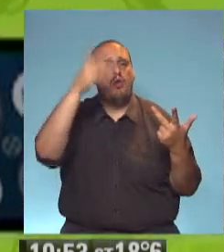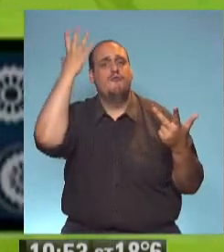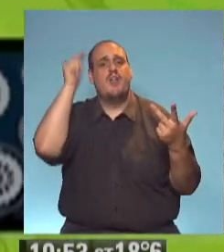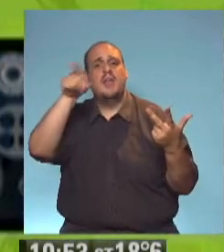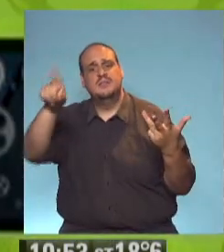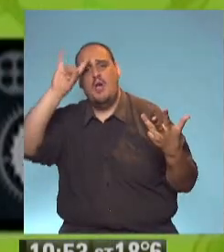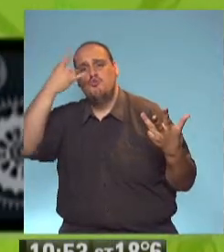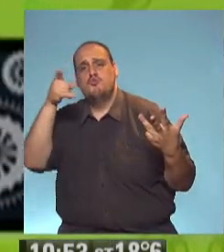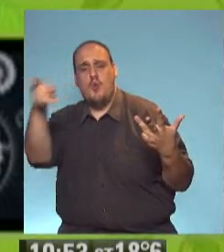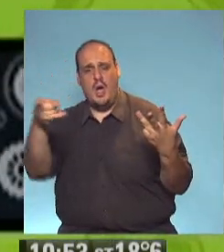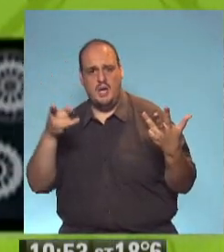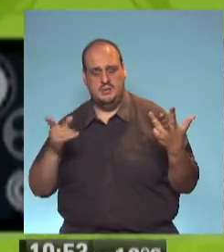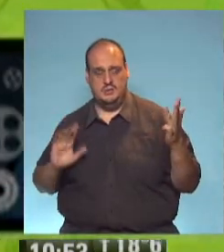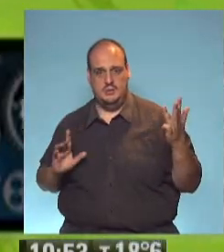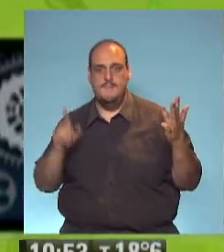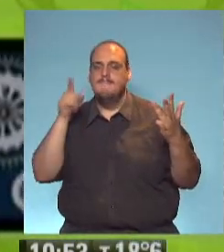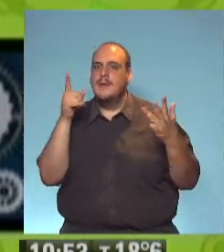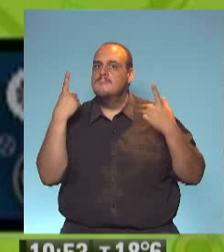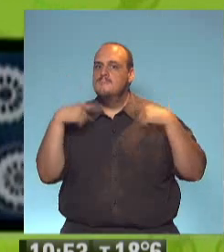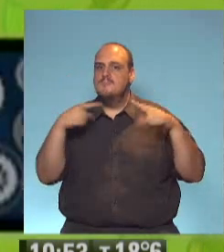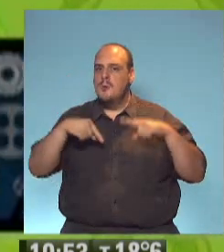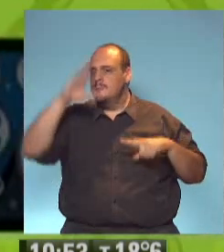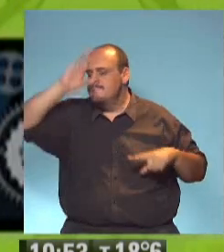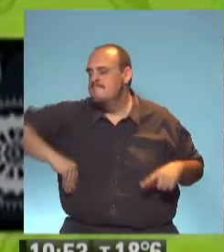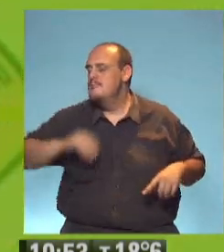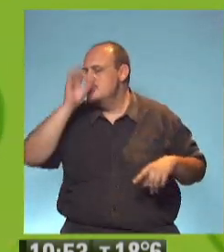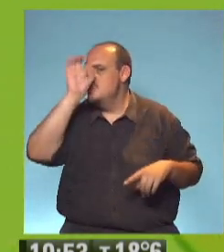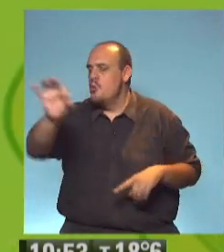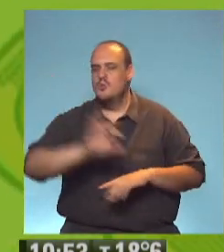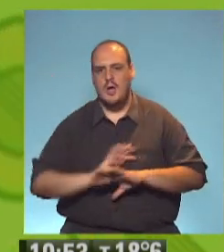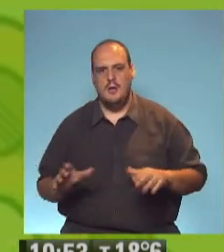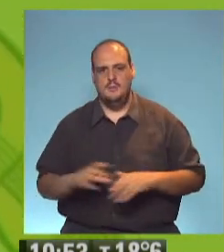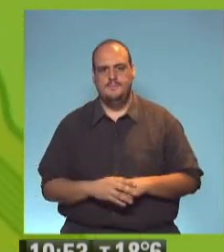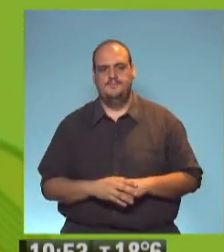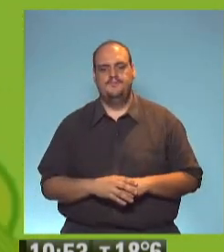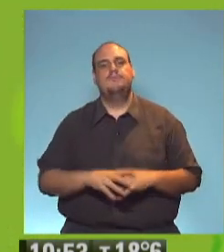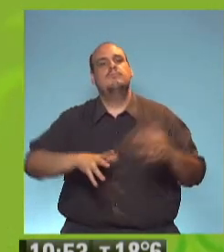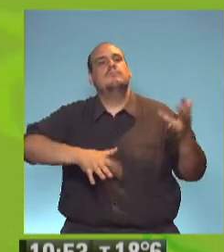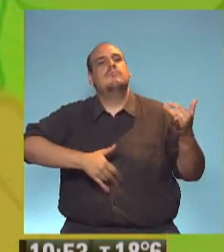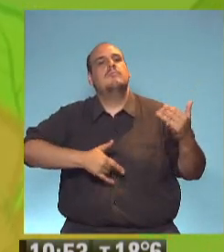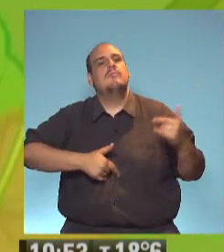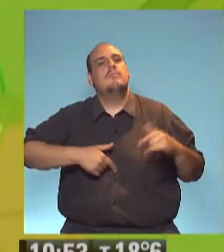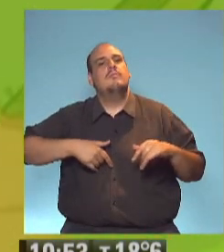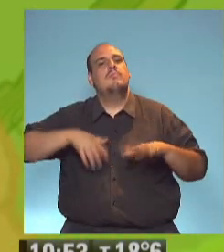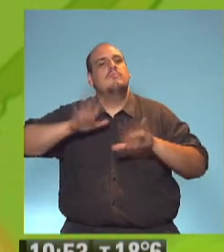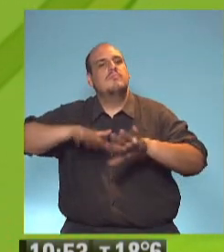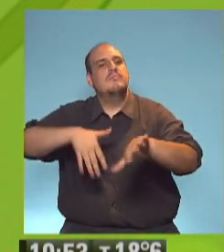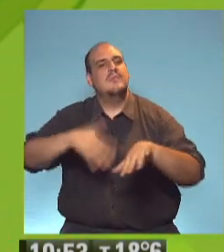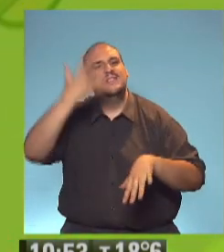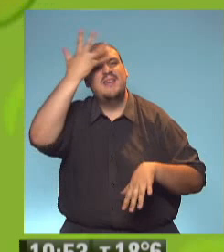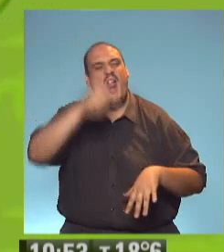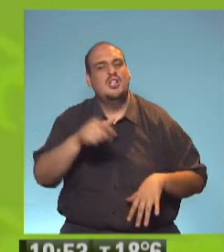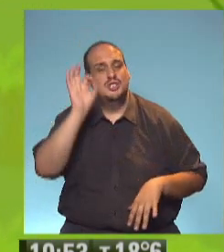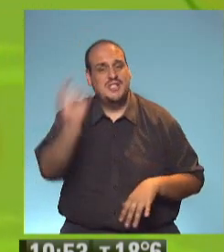Uruguay. Pero jamás me olvidé de la música. ¡Fua! ¿Sabe tocar la marcha de San Lorenzo? No, no la